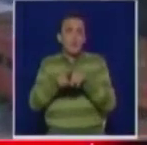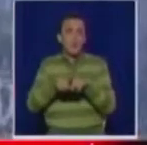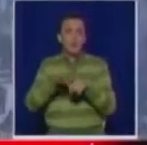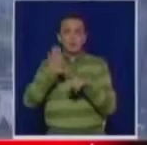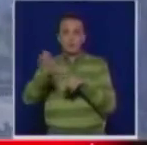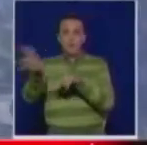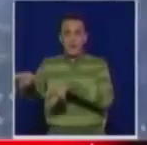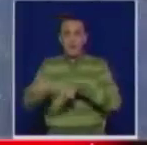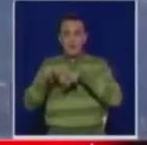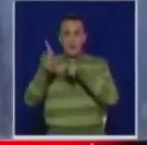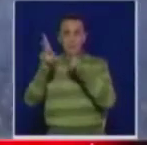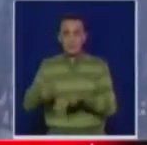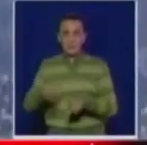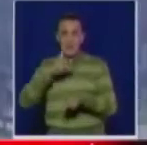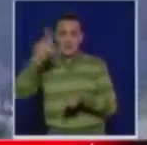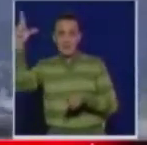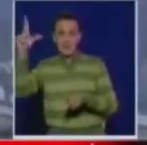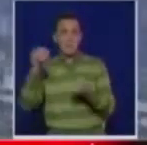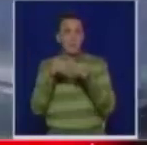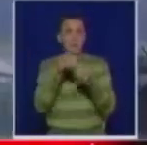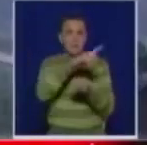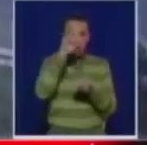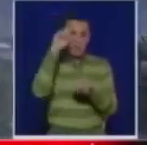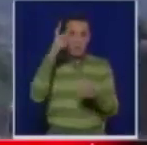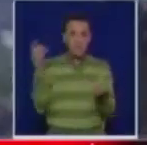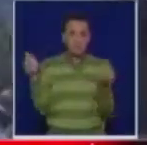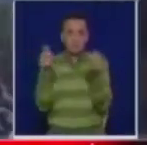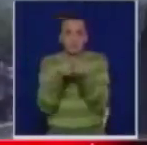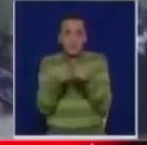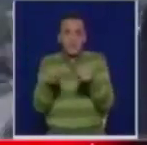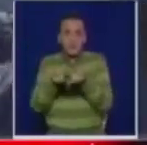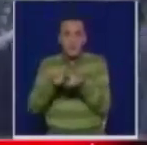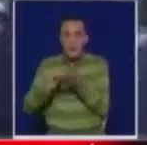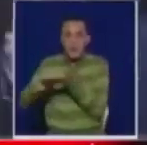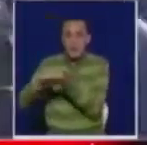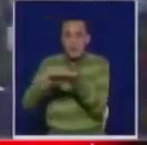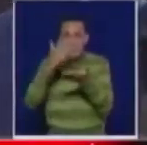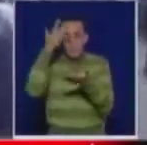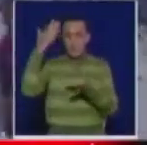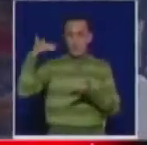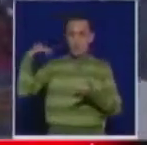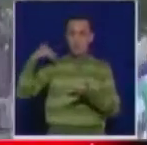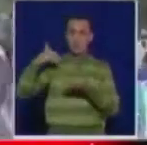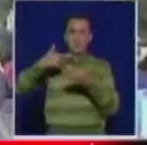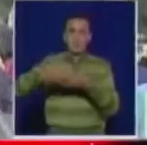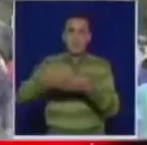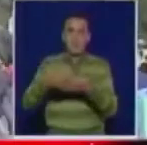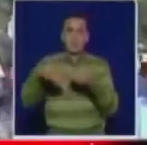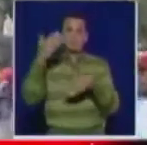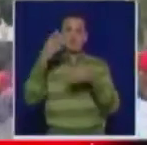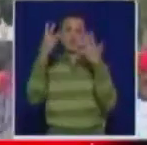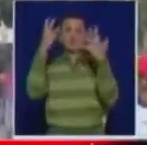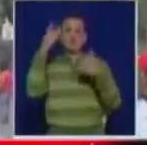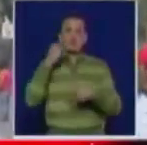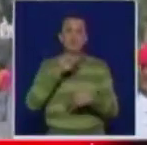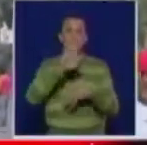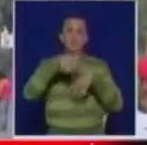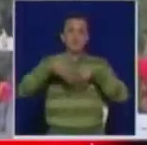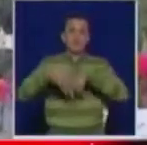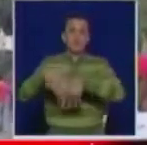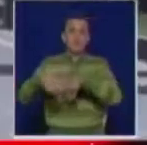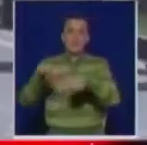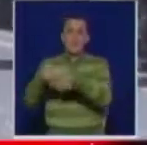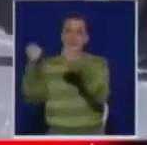del sector agrario y del Gobierno Nacional y lograr una posible finalización a esta jornada de paro que ya completa 8 días, dejando